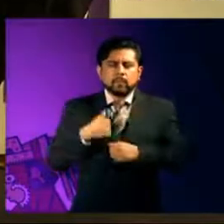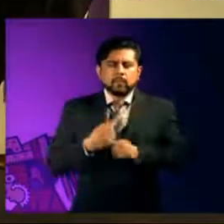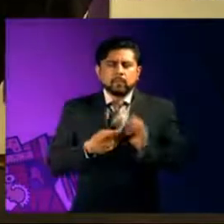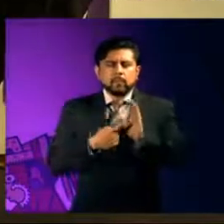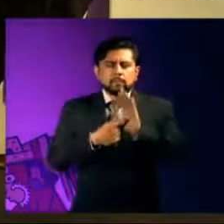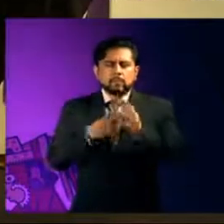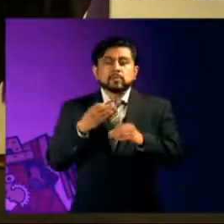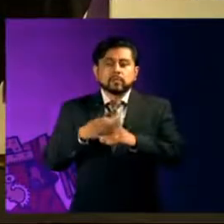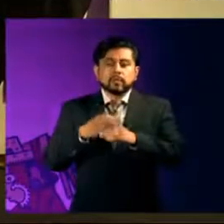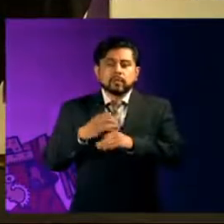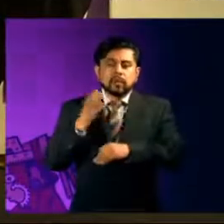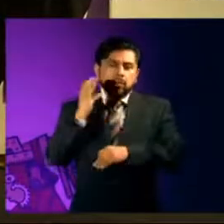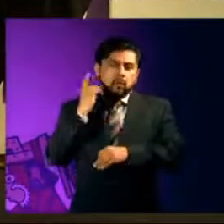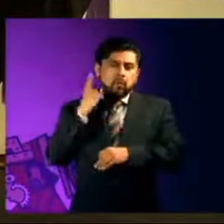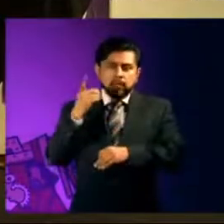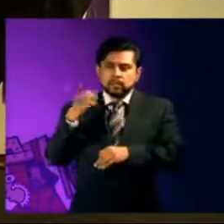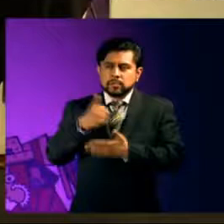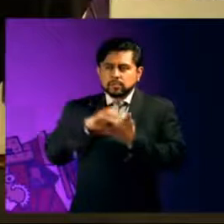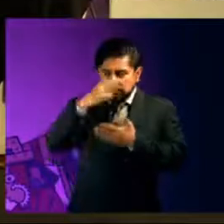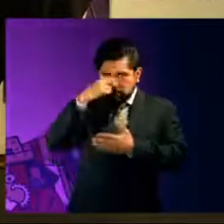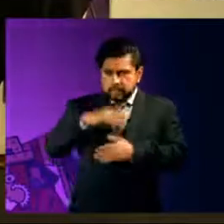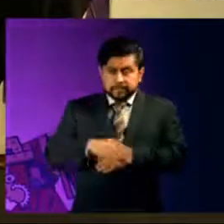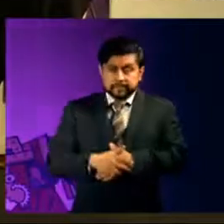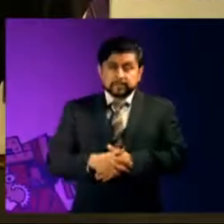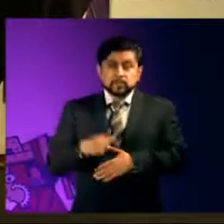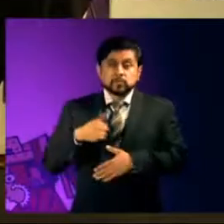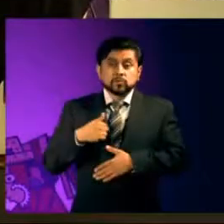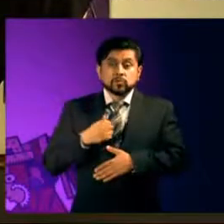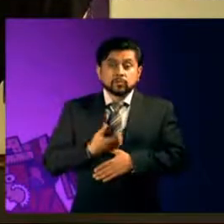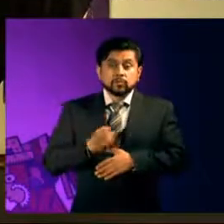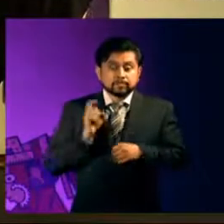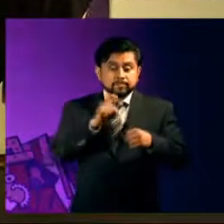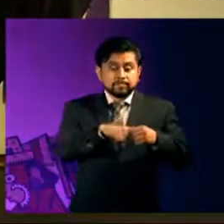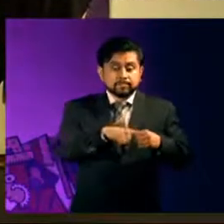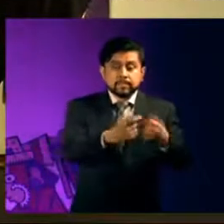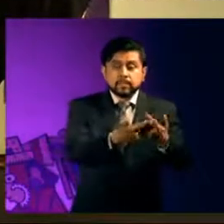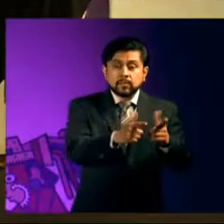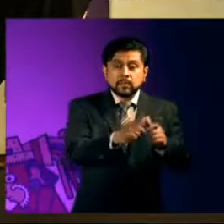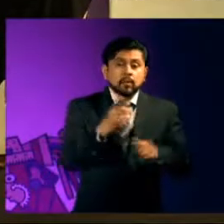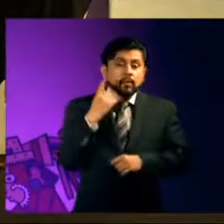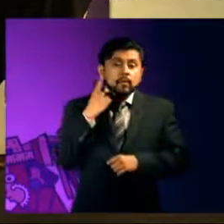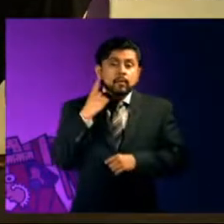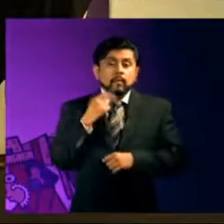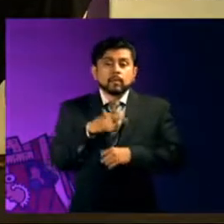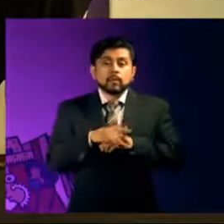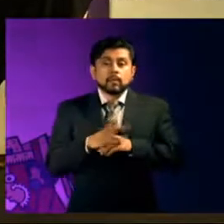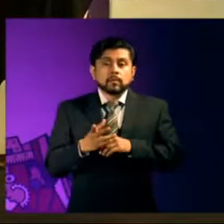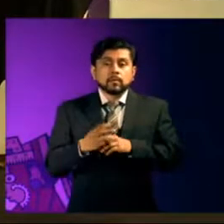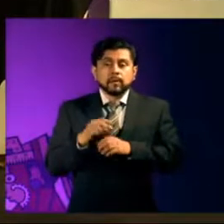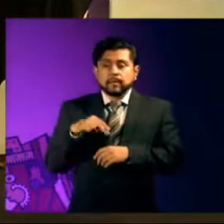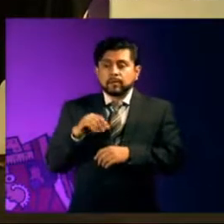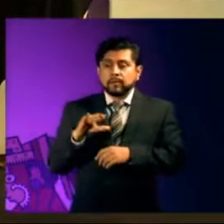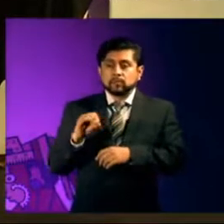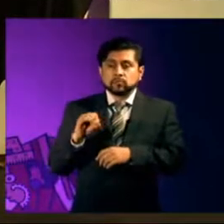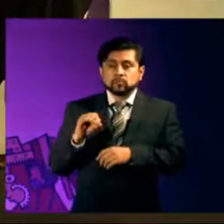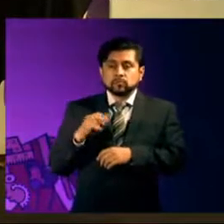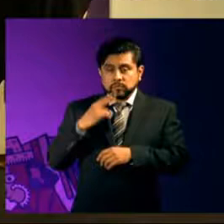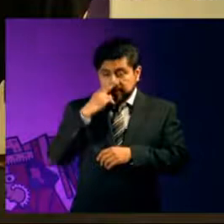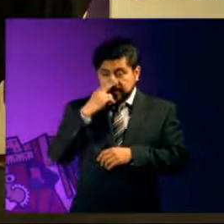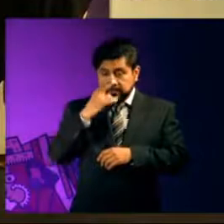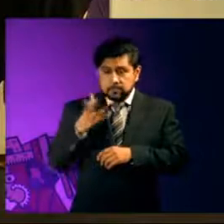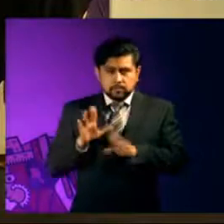que estoy ahí en el congreso de la ciudad de mexico pues yo formo parte del partido de los narcos